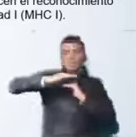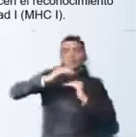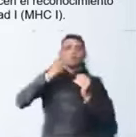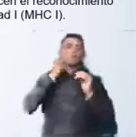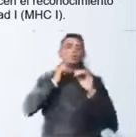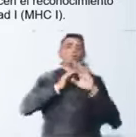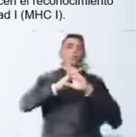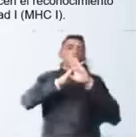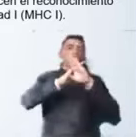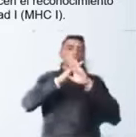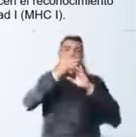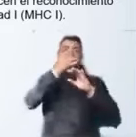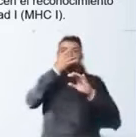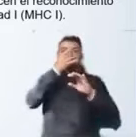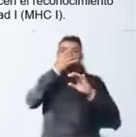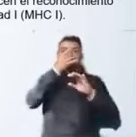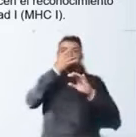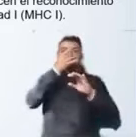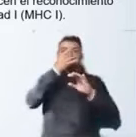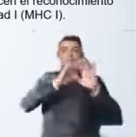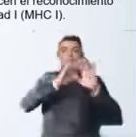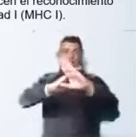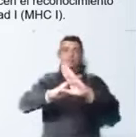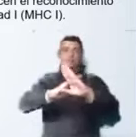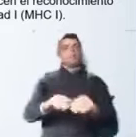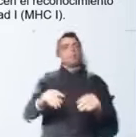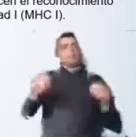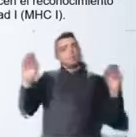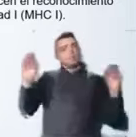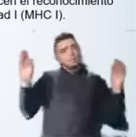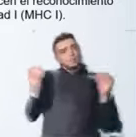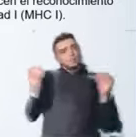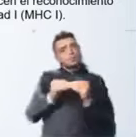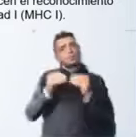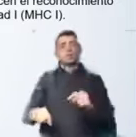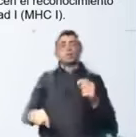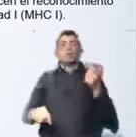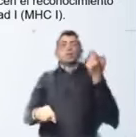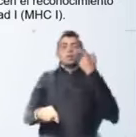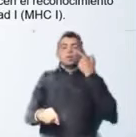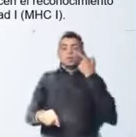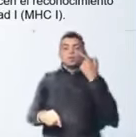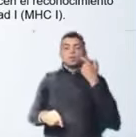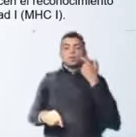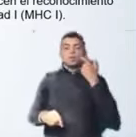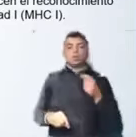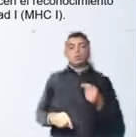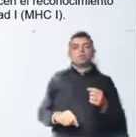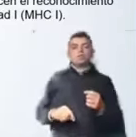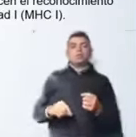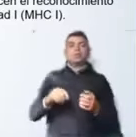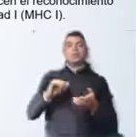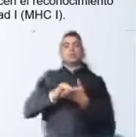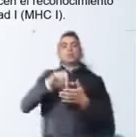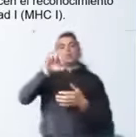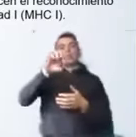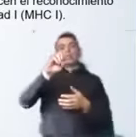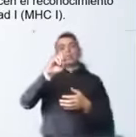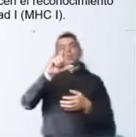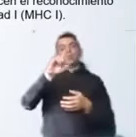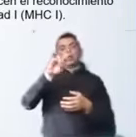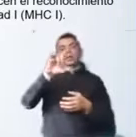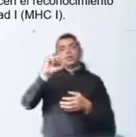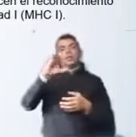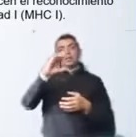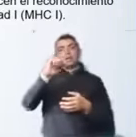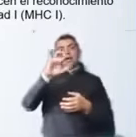Aparte de ello, no me olvido del Cordyceps sinensis, los polisacáridos que se encuentran contenidos en este poderoso hongo y también